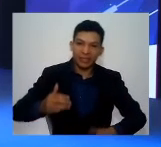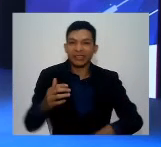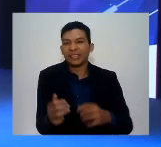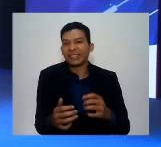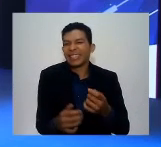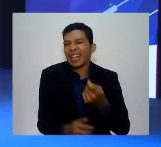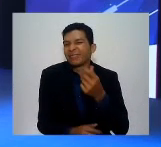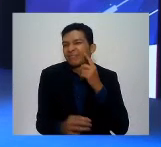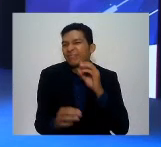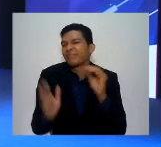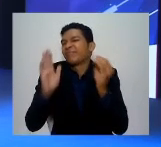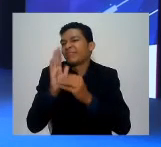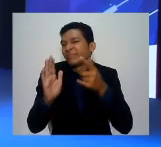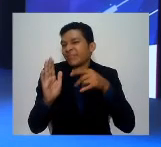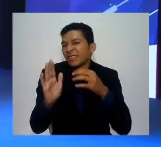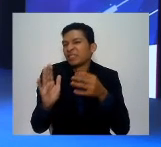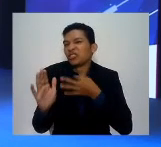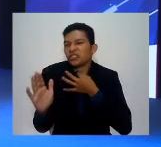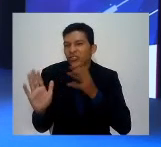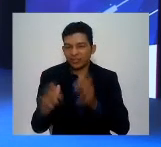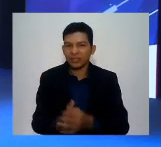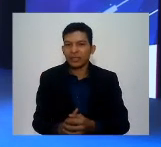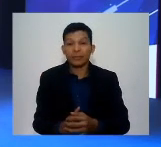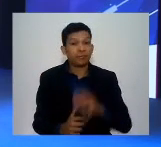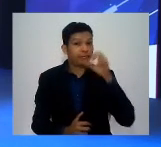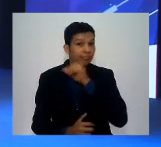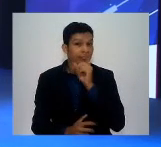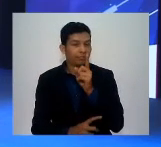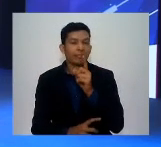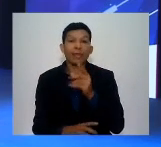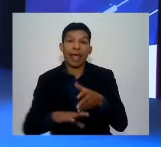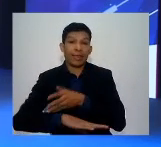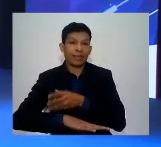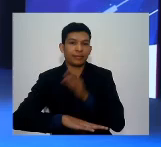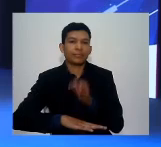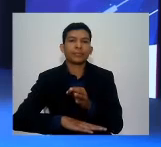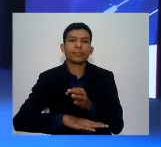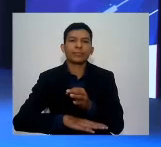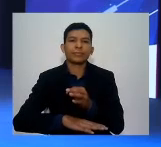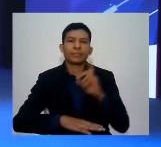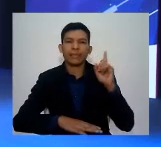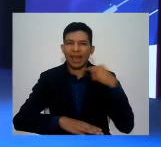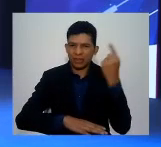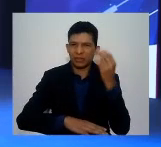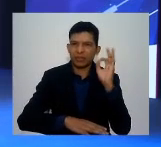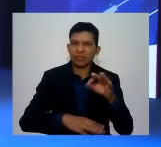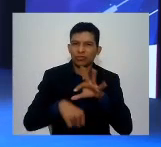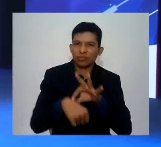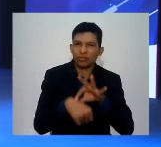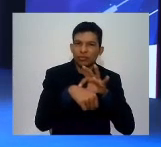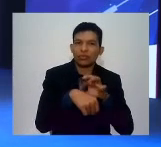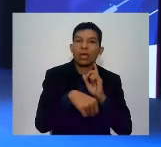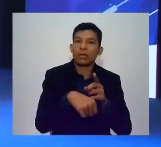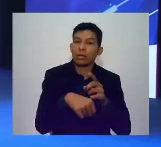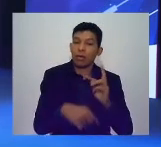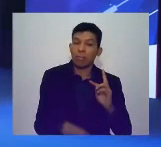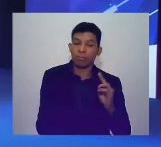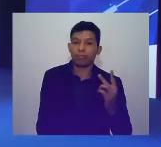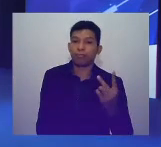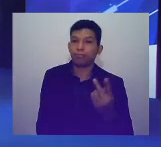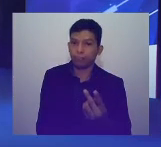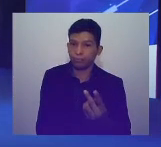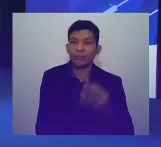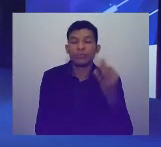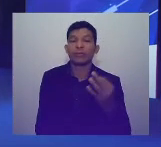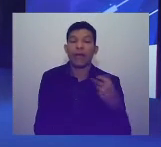ta, fa, salta. Entonces llega y salta, ¿no? El que se está muriendo siempre salta y con eso lo reviven. Supuestamente siempre funciona, otras veces